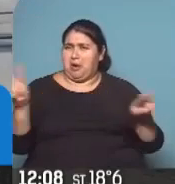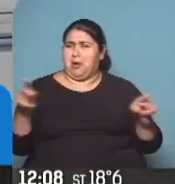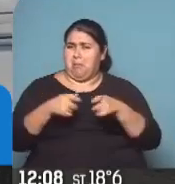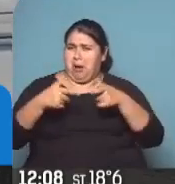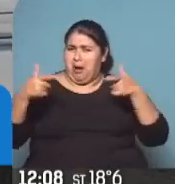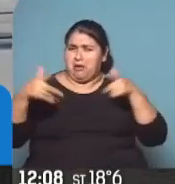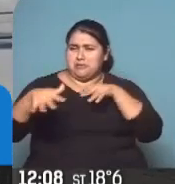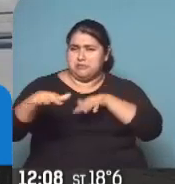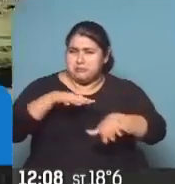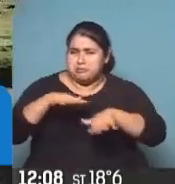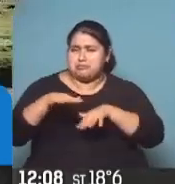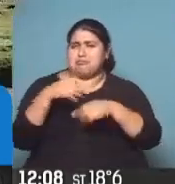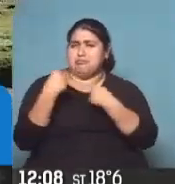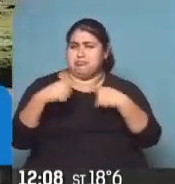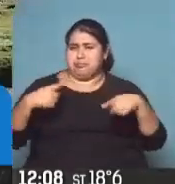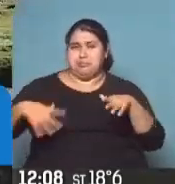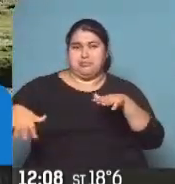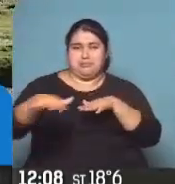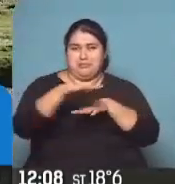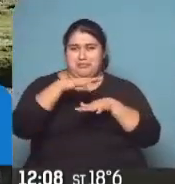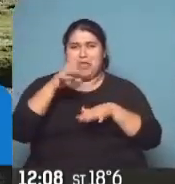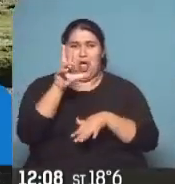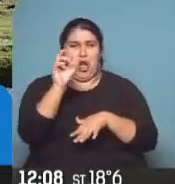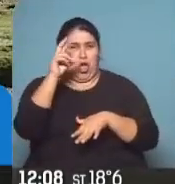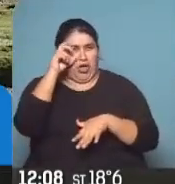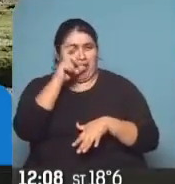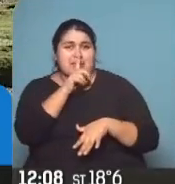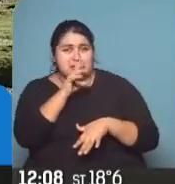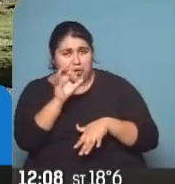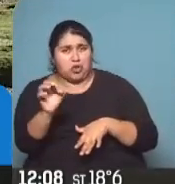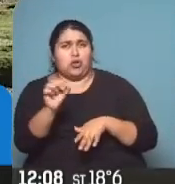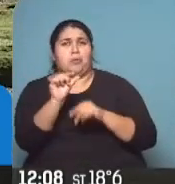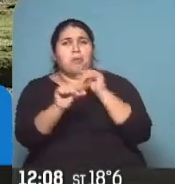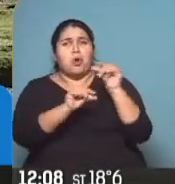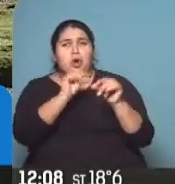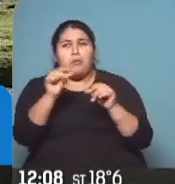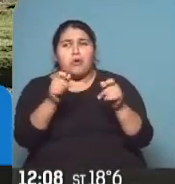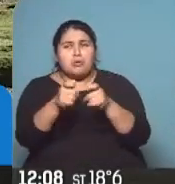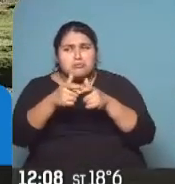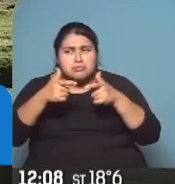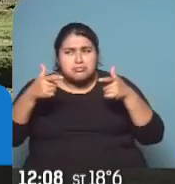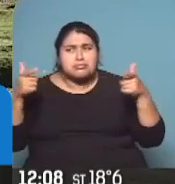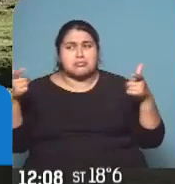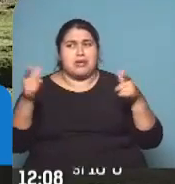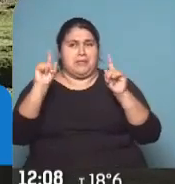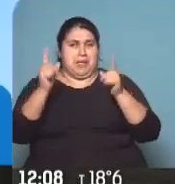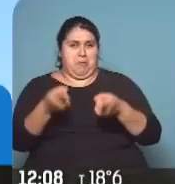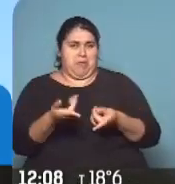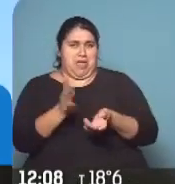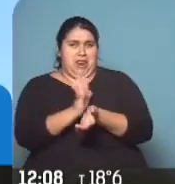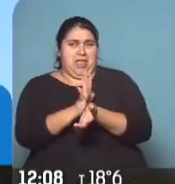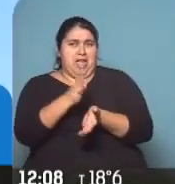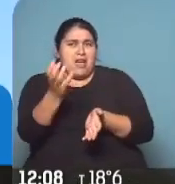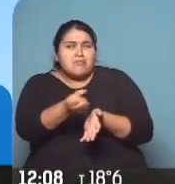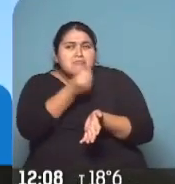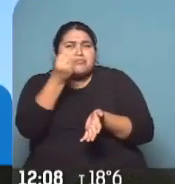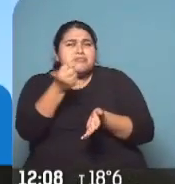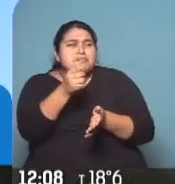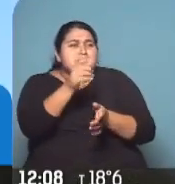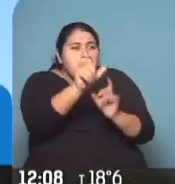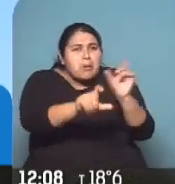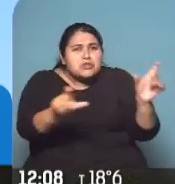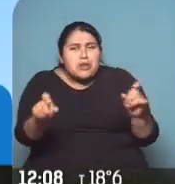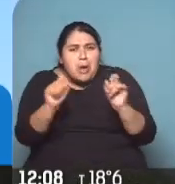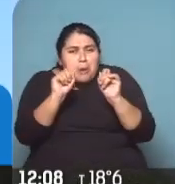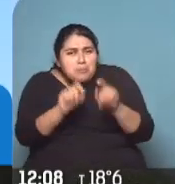alrededor de loreto y va creciendo con eso la oportunidad de que cada uno de loretanos puedan